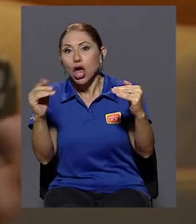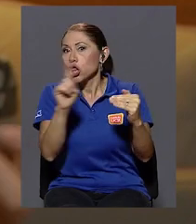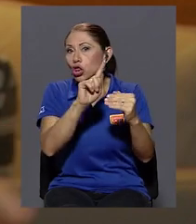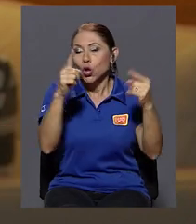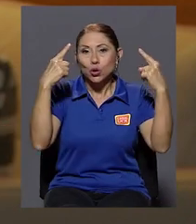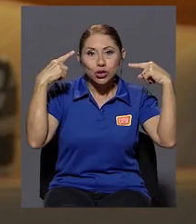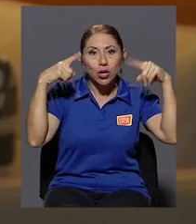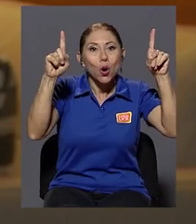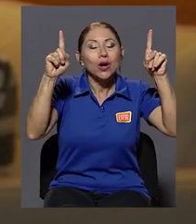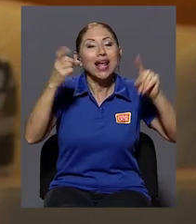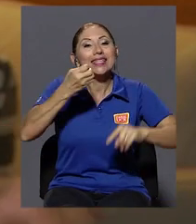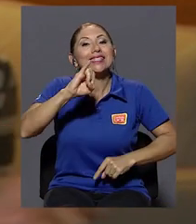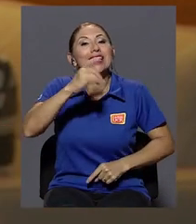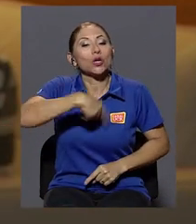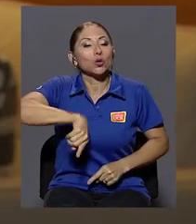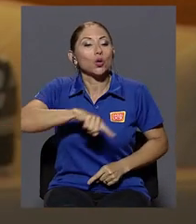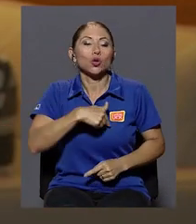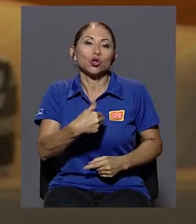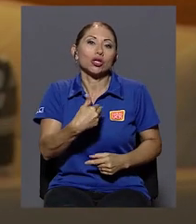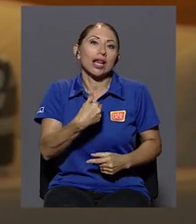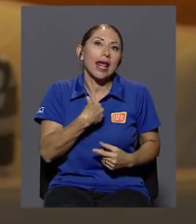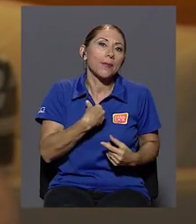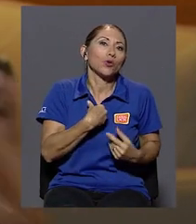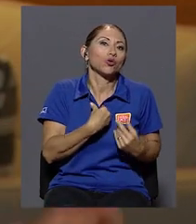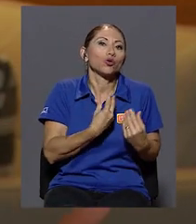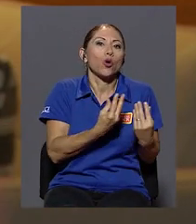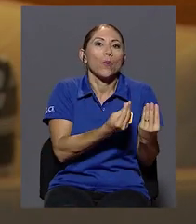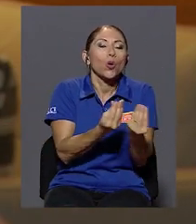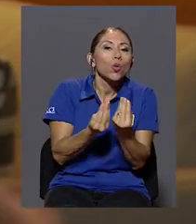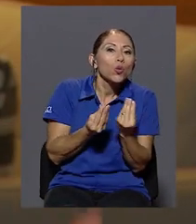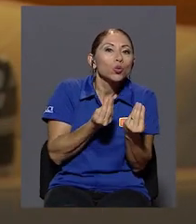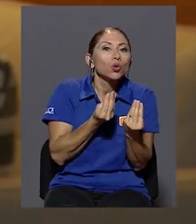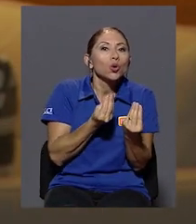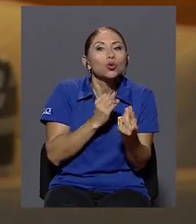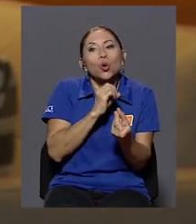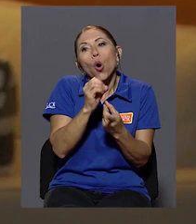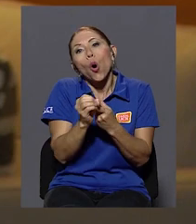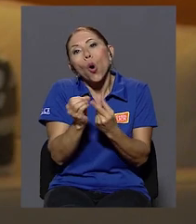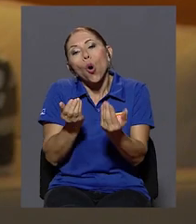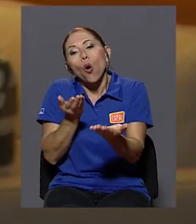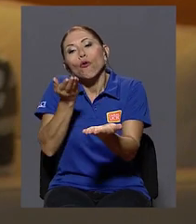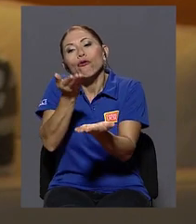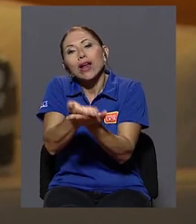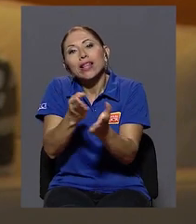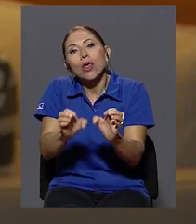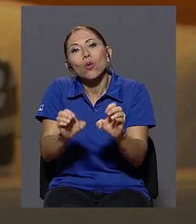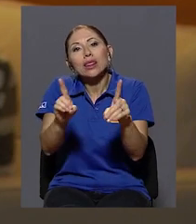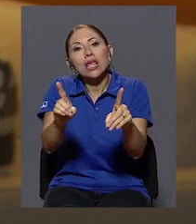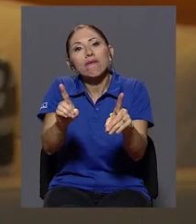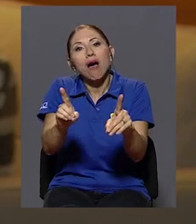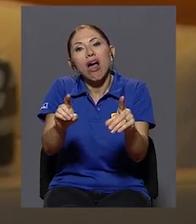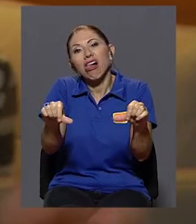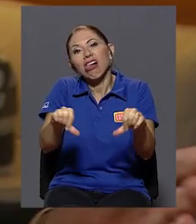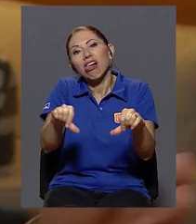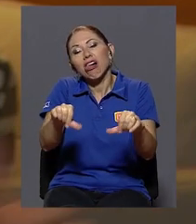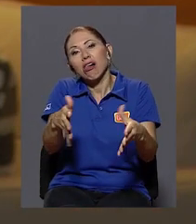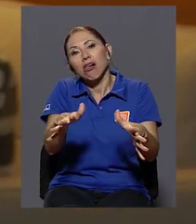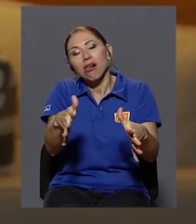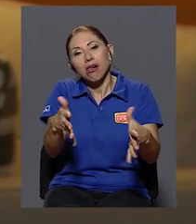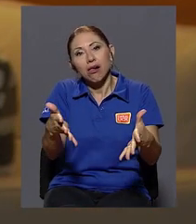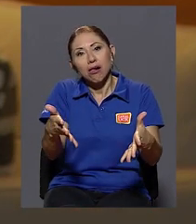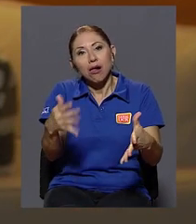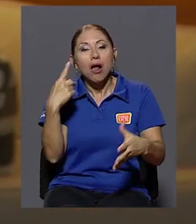se concretan si tenemos productos o tenemos una oferta educativa que no sea de calidad, porque no